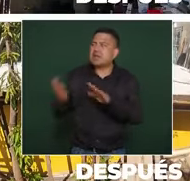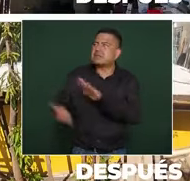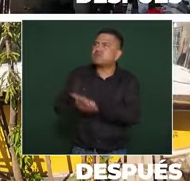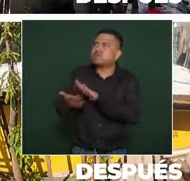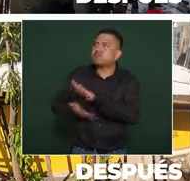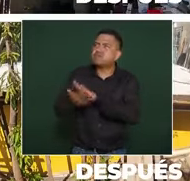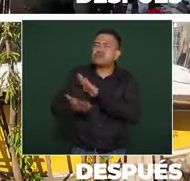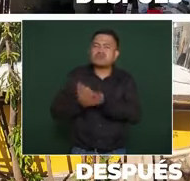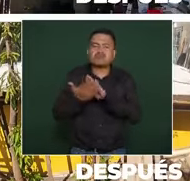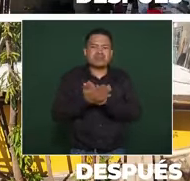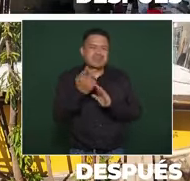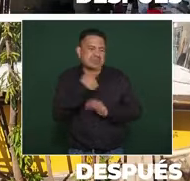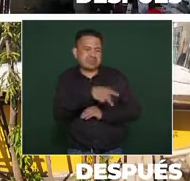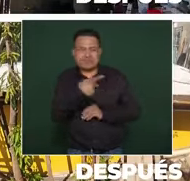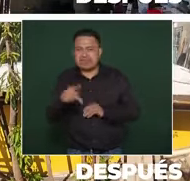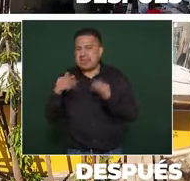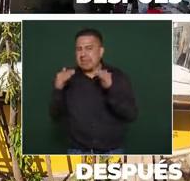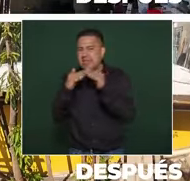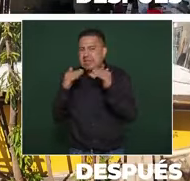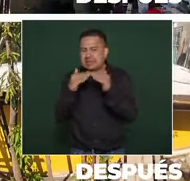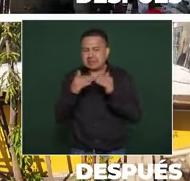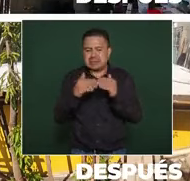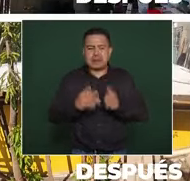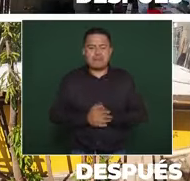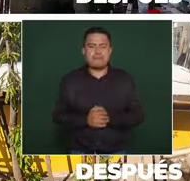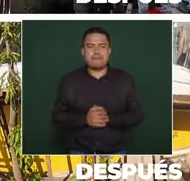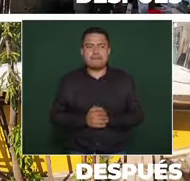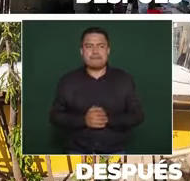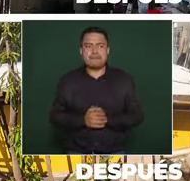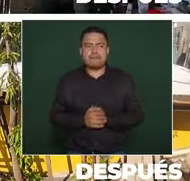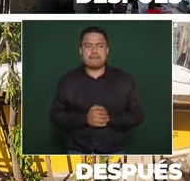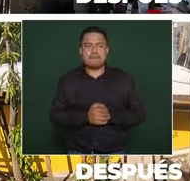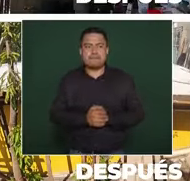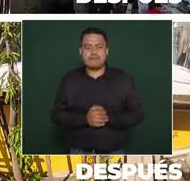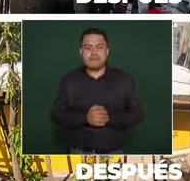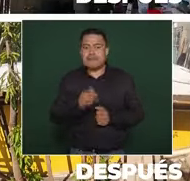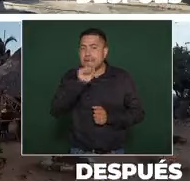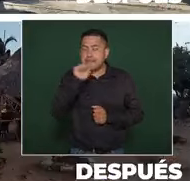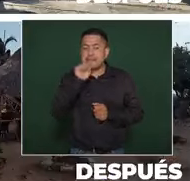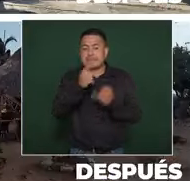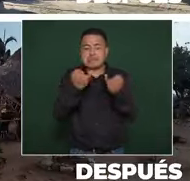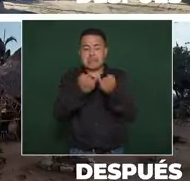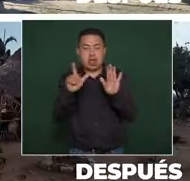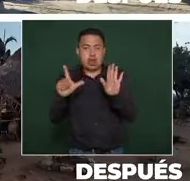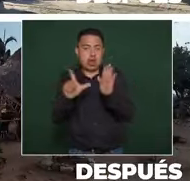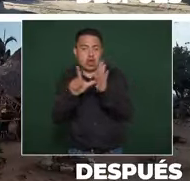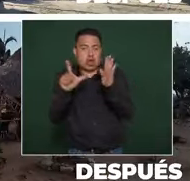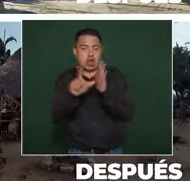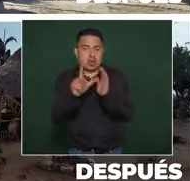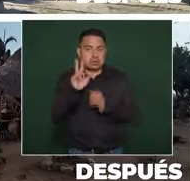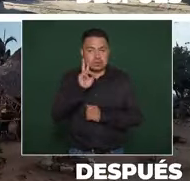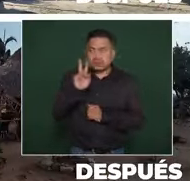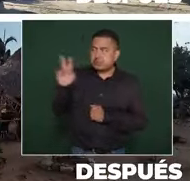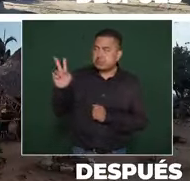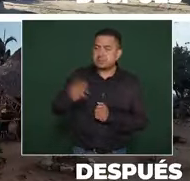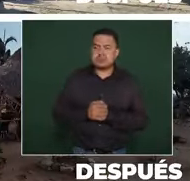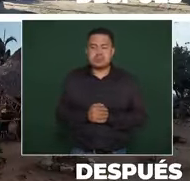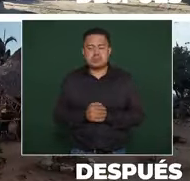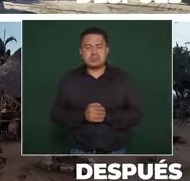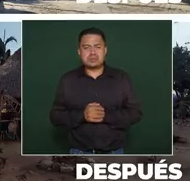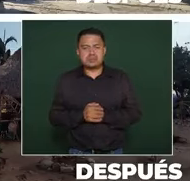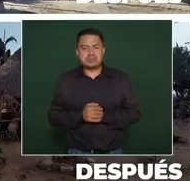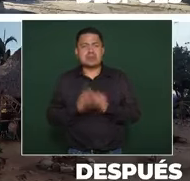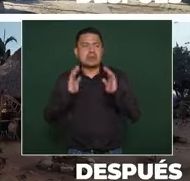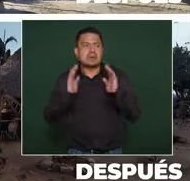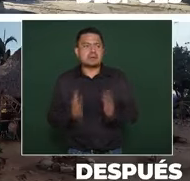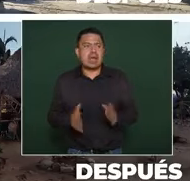viviendas. Adelante. Adelante. También de locales. Adelante. Se